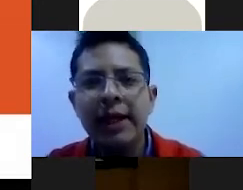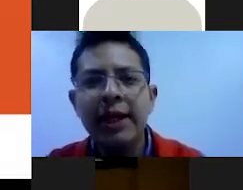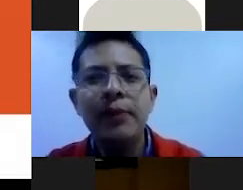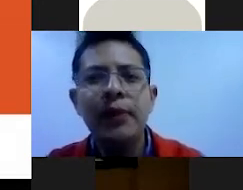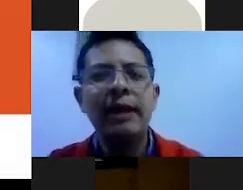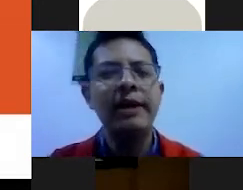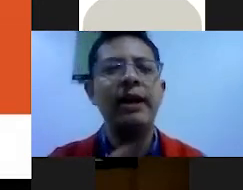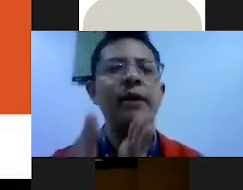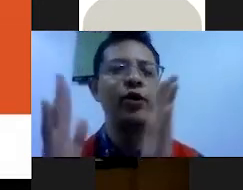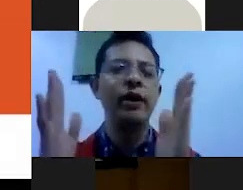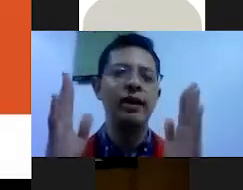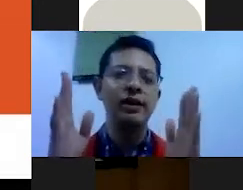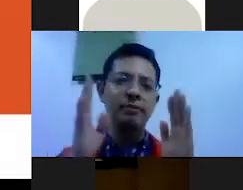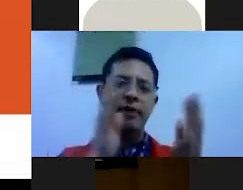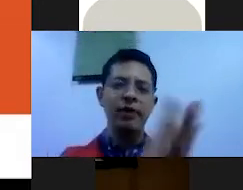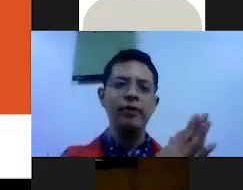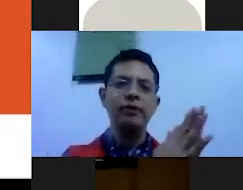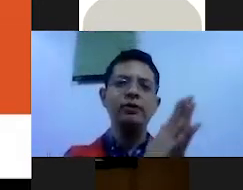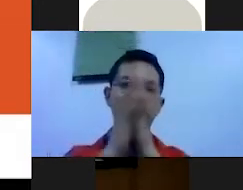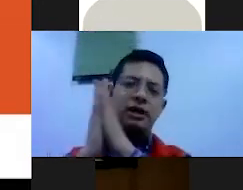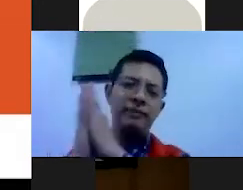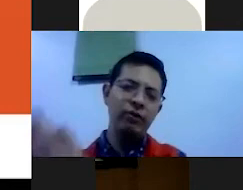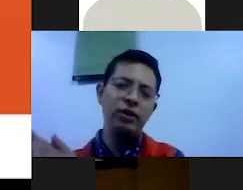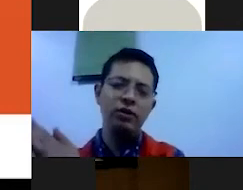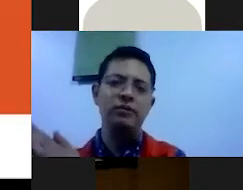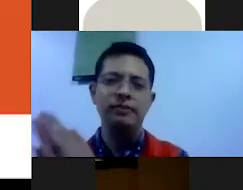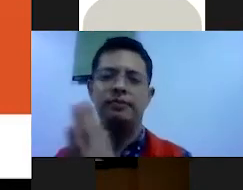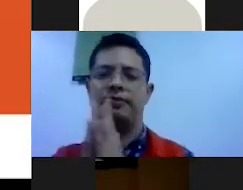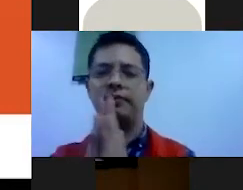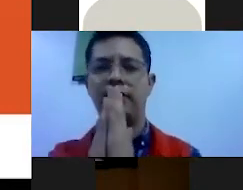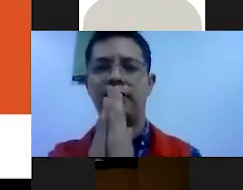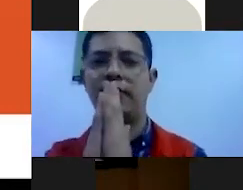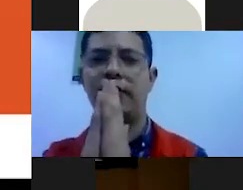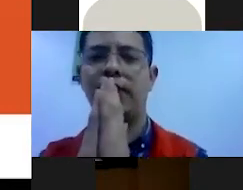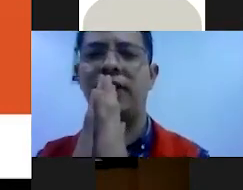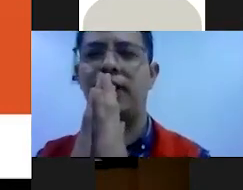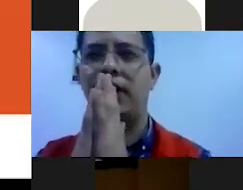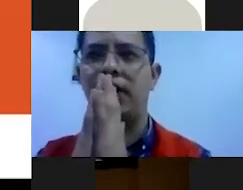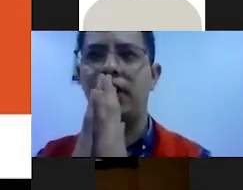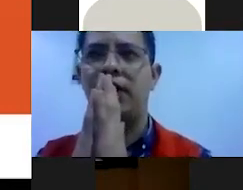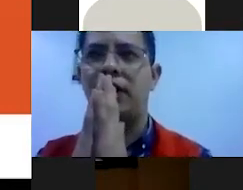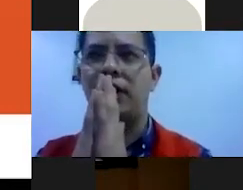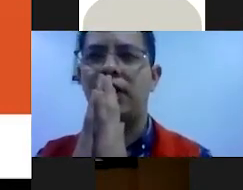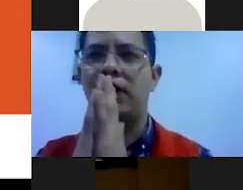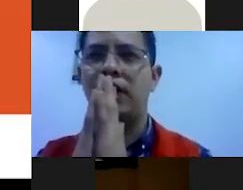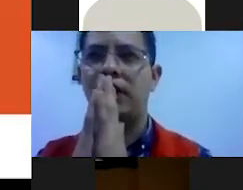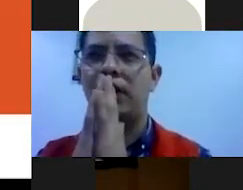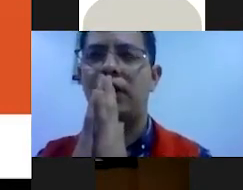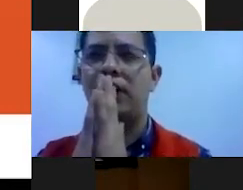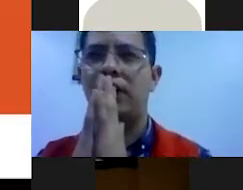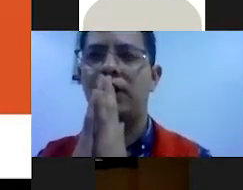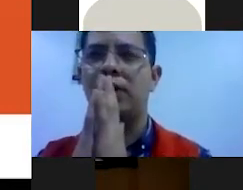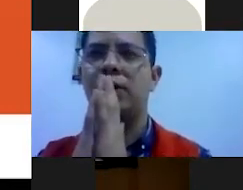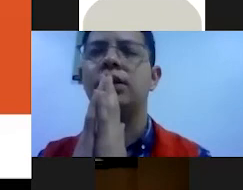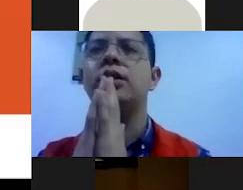¿En qué creen que podría cambiar la maniobra de RCP para un adulto y para un niño? La altura del niño, de cómo está, o sea, cómo va